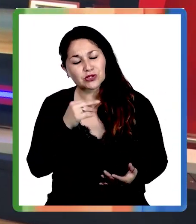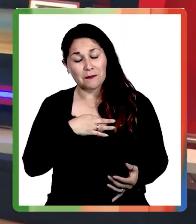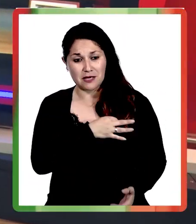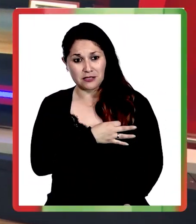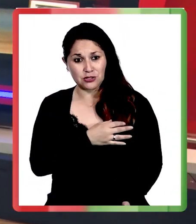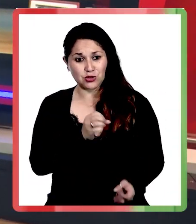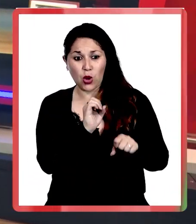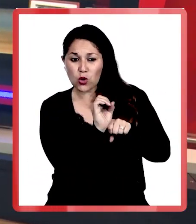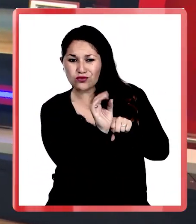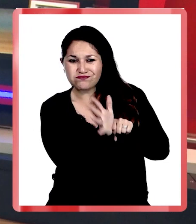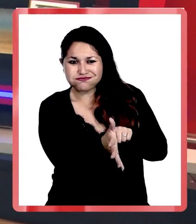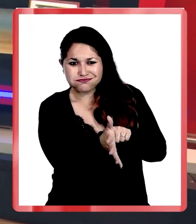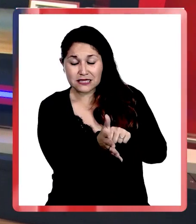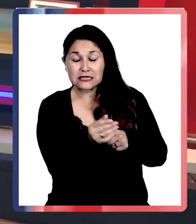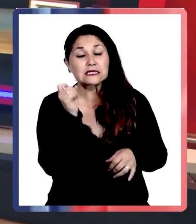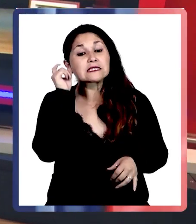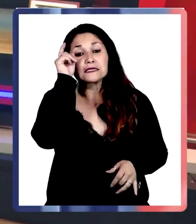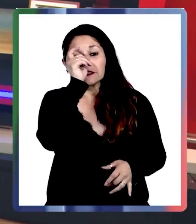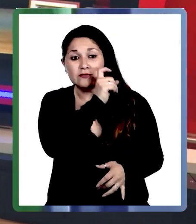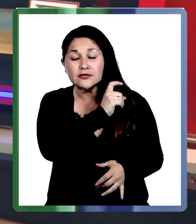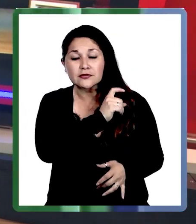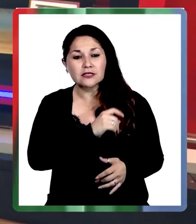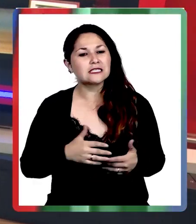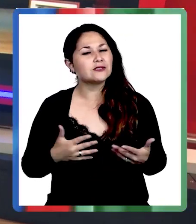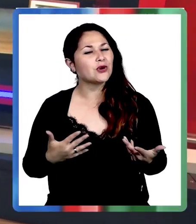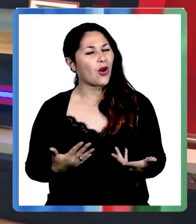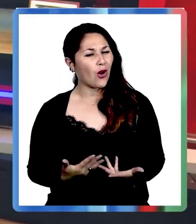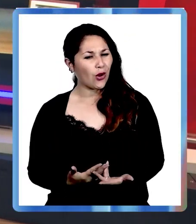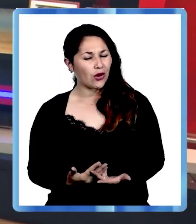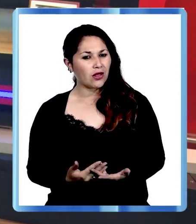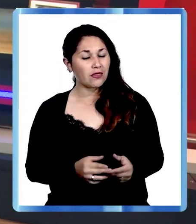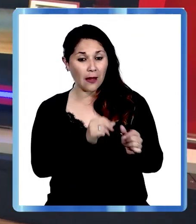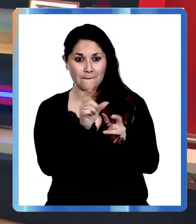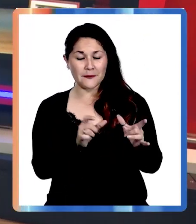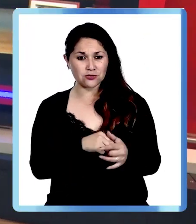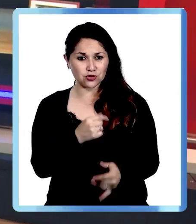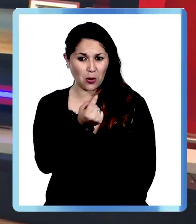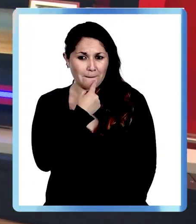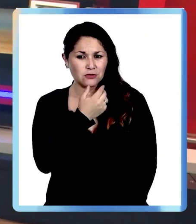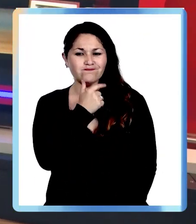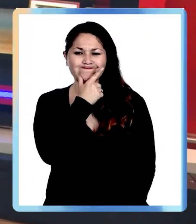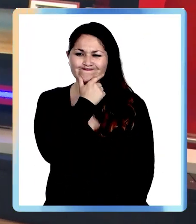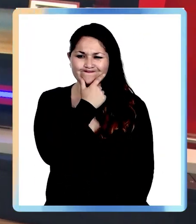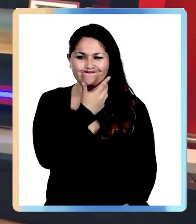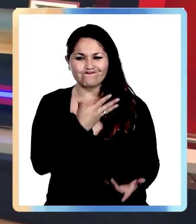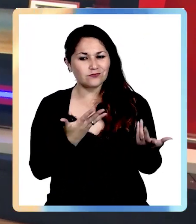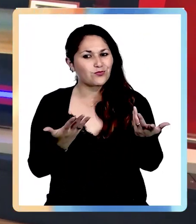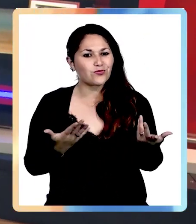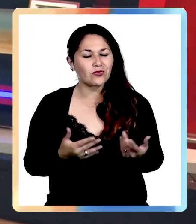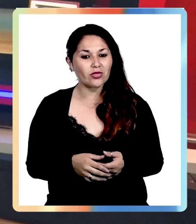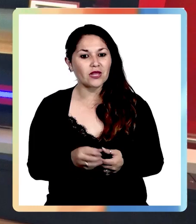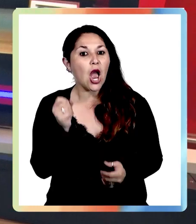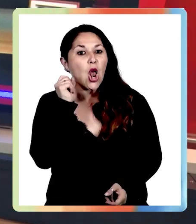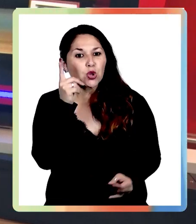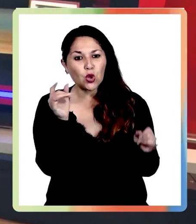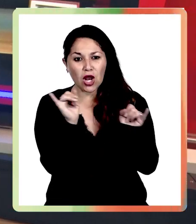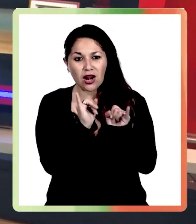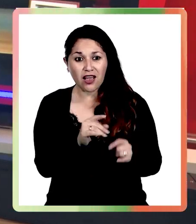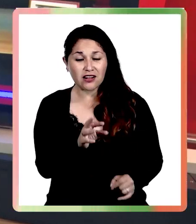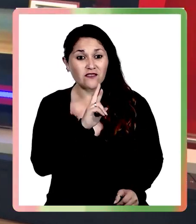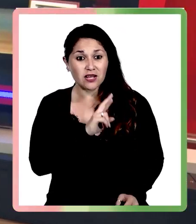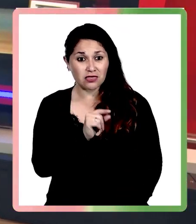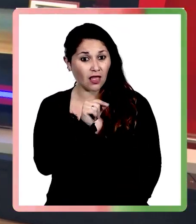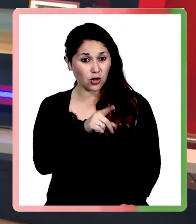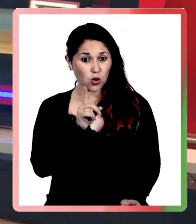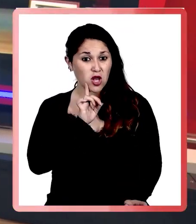de la pandemia, esta pandemia por COVID-19. Entonces, pero la gente se estará preguntando en casa, bueno, ¿y entonces cuál es la fórmula del